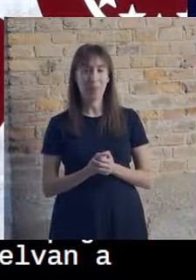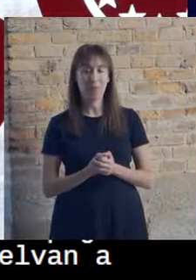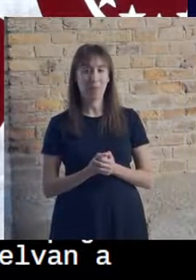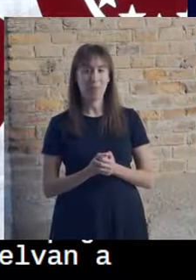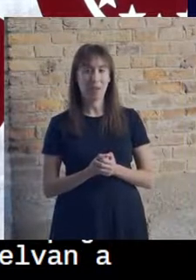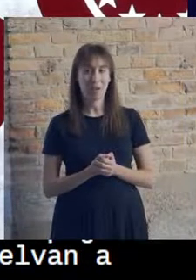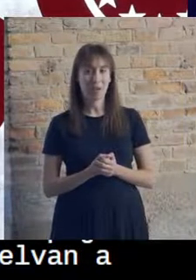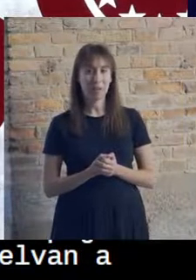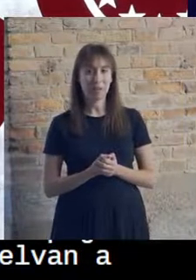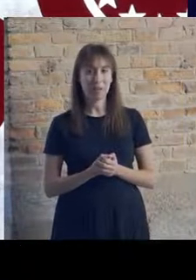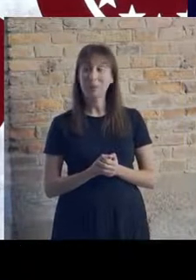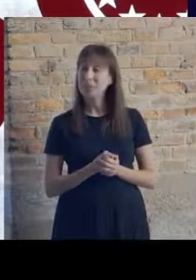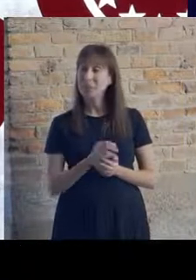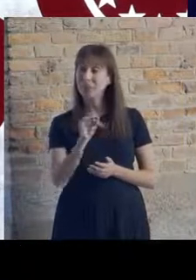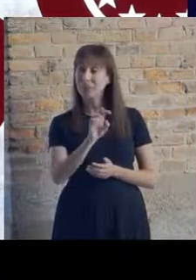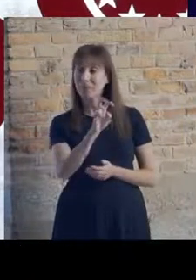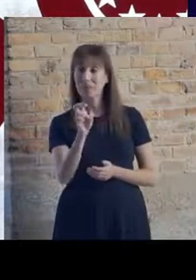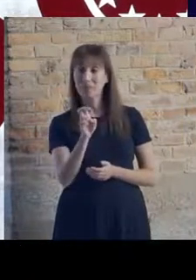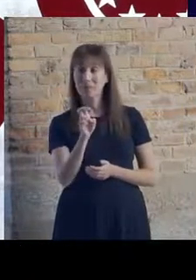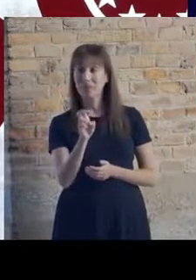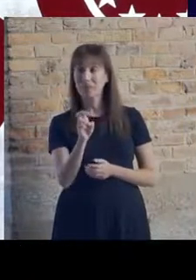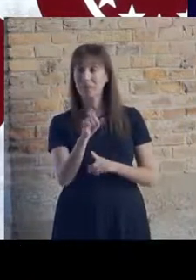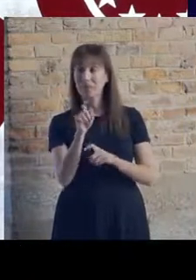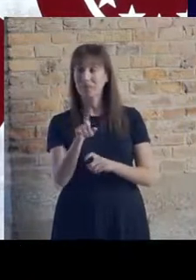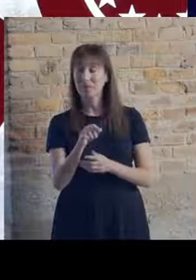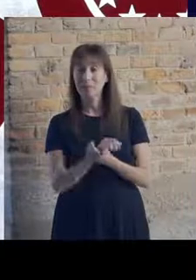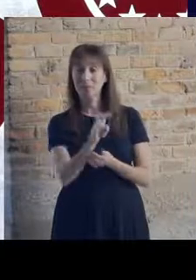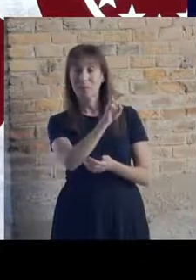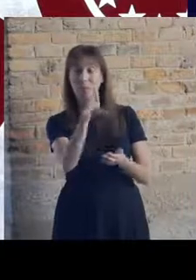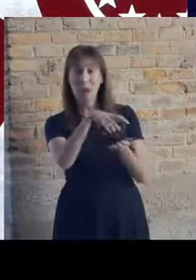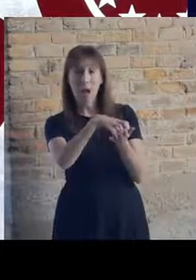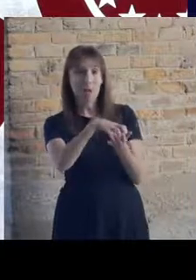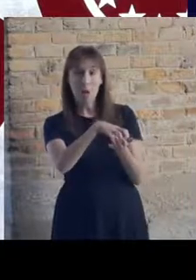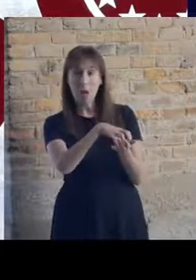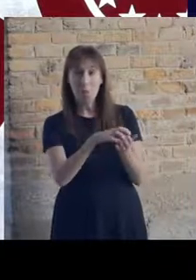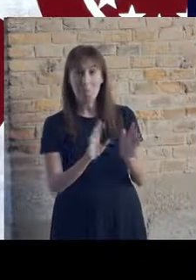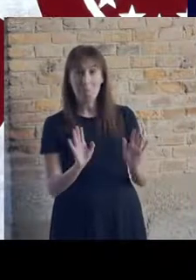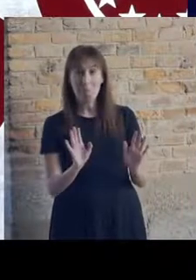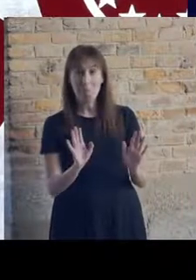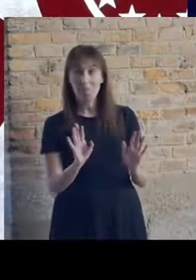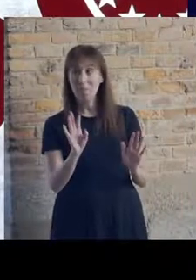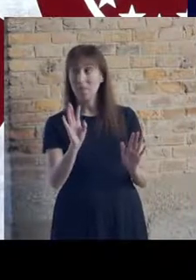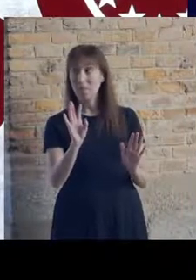ejemplo sí venga alguna duda de